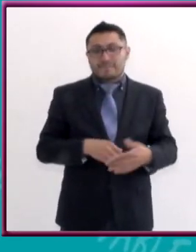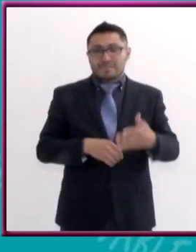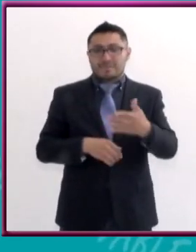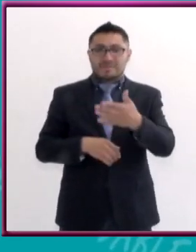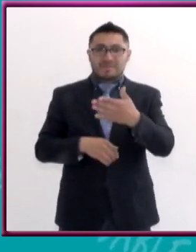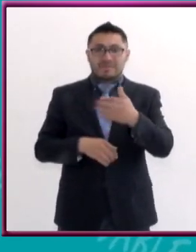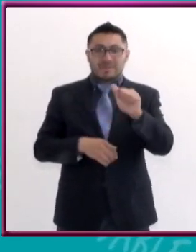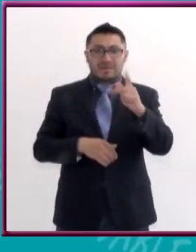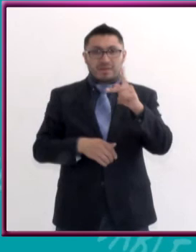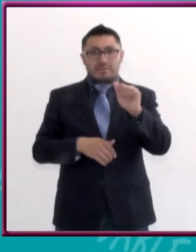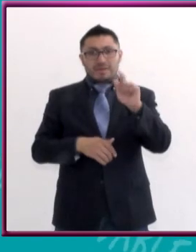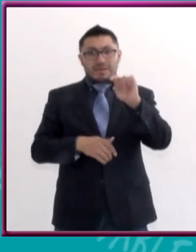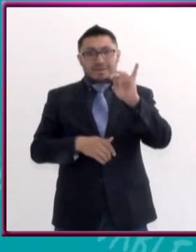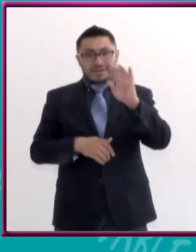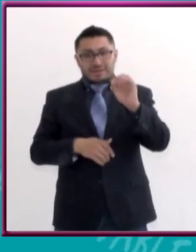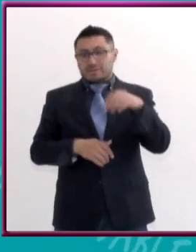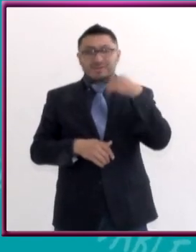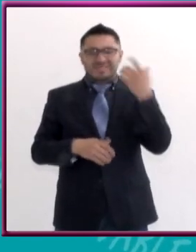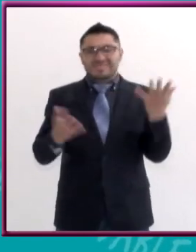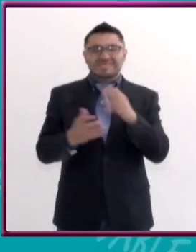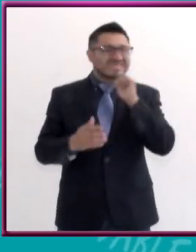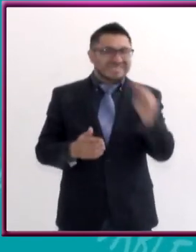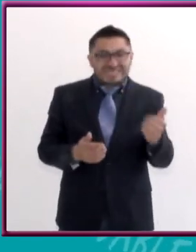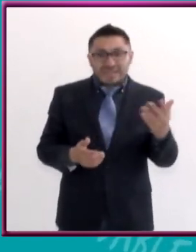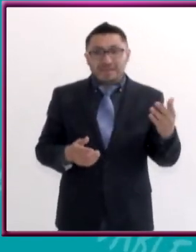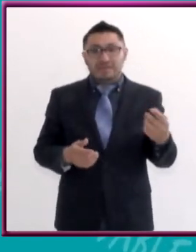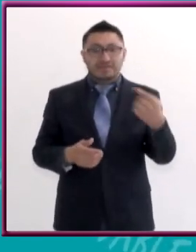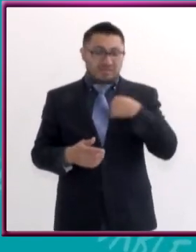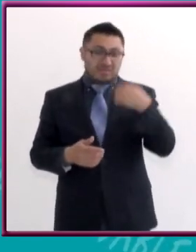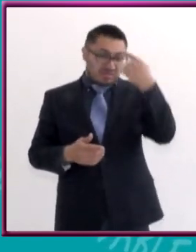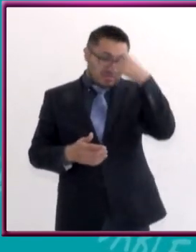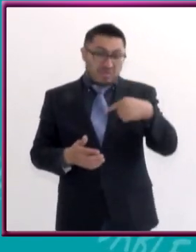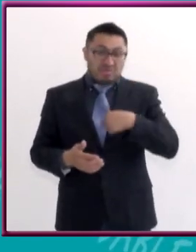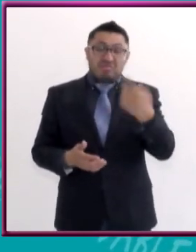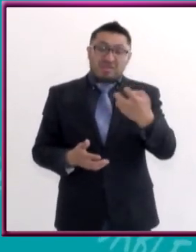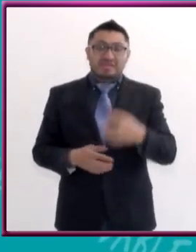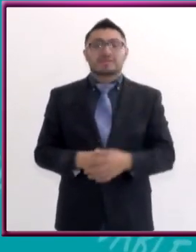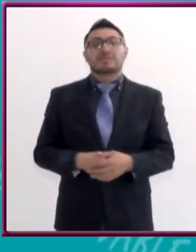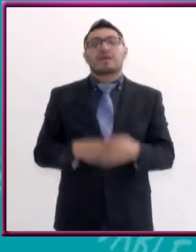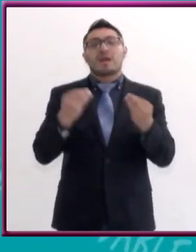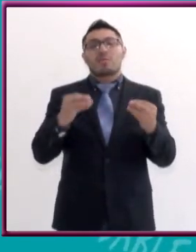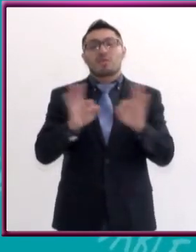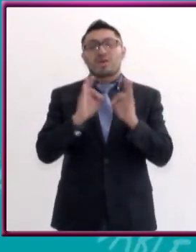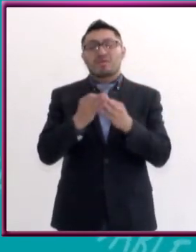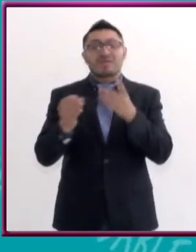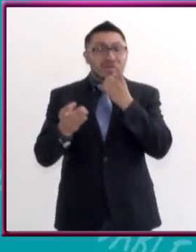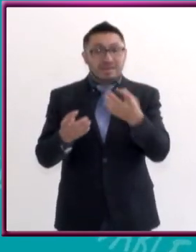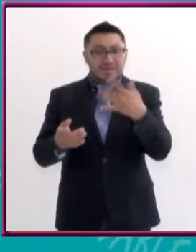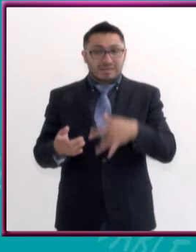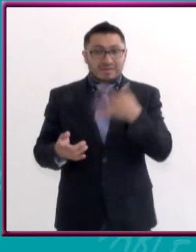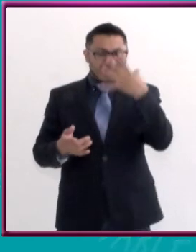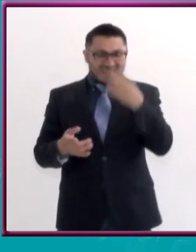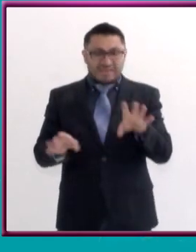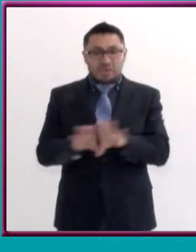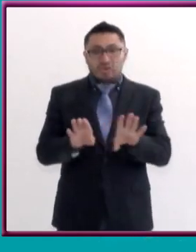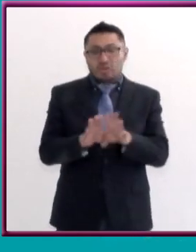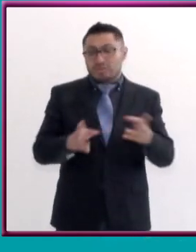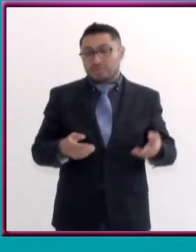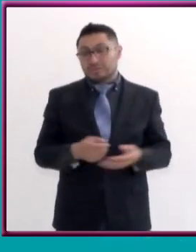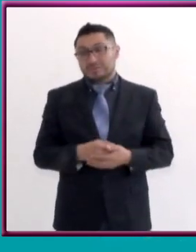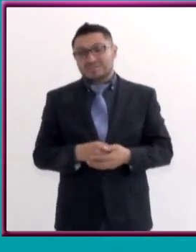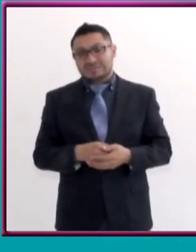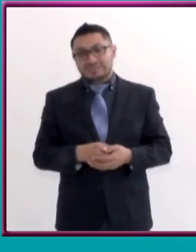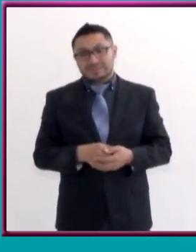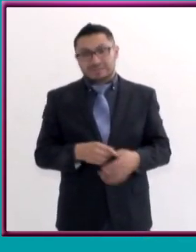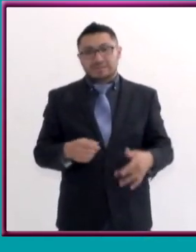no me siento apático, no tengo ganas de hacer nada. Para mí es eso. De las muchas formas para decir que me siento triste, podría